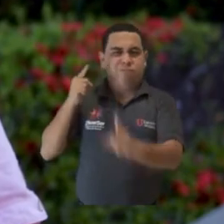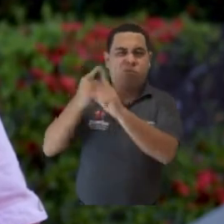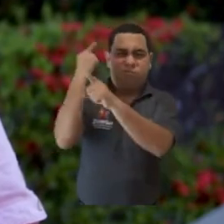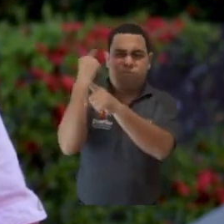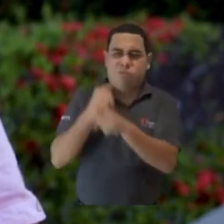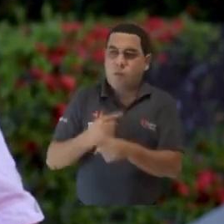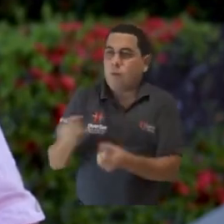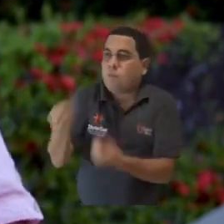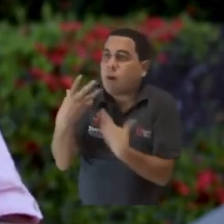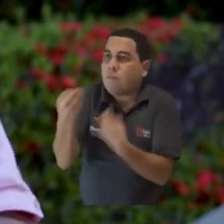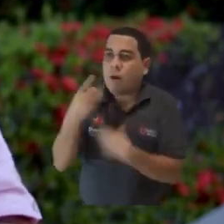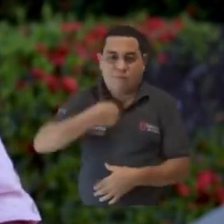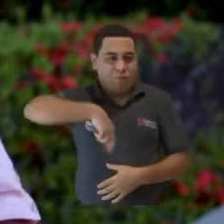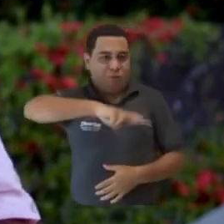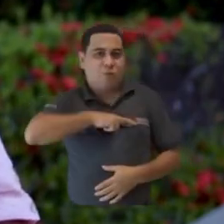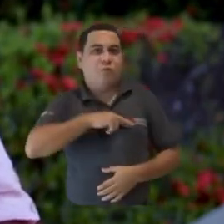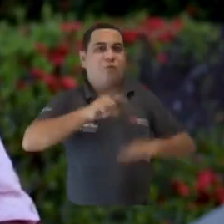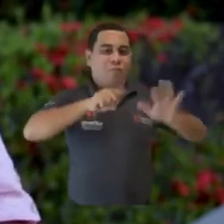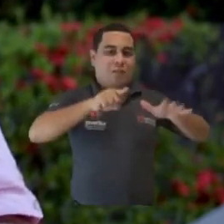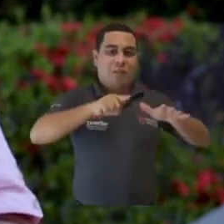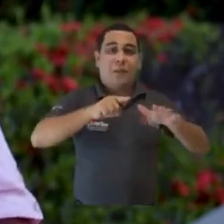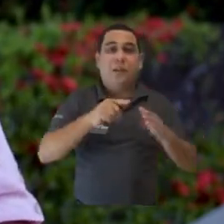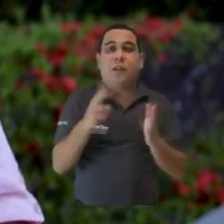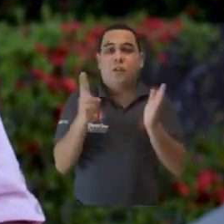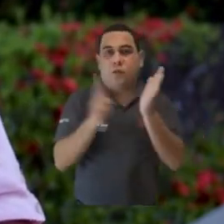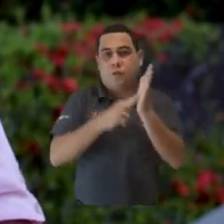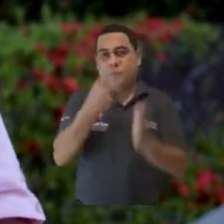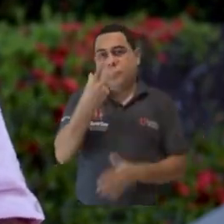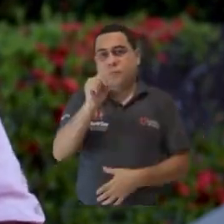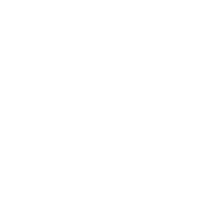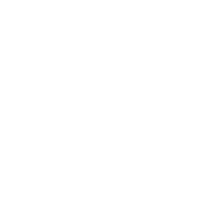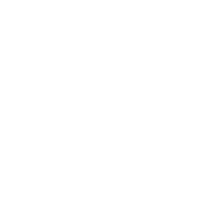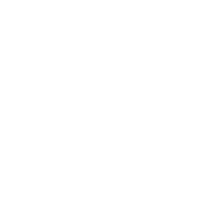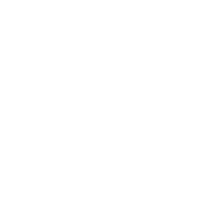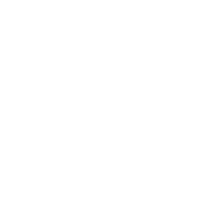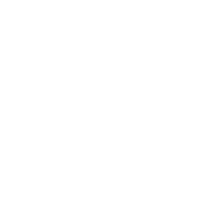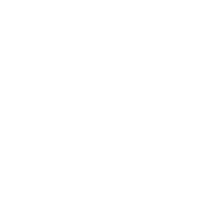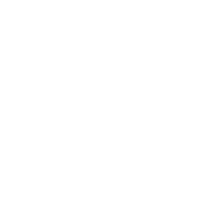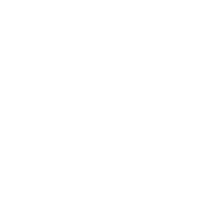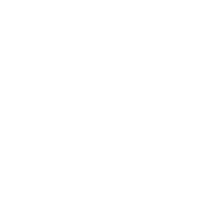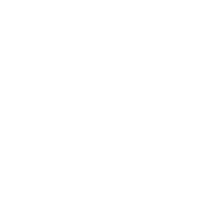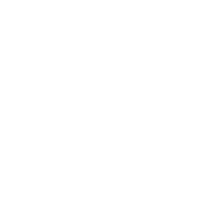las herramientas y capacidades necesarias para el inicio del semestre 2021.